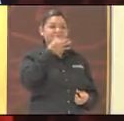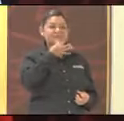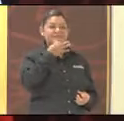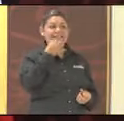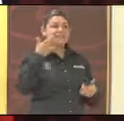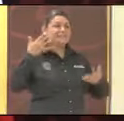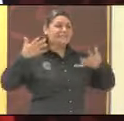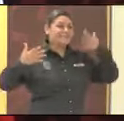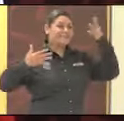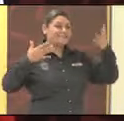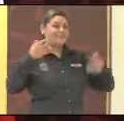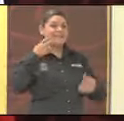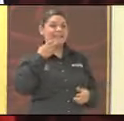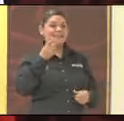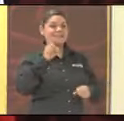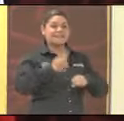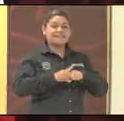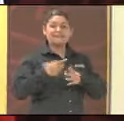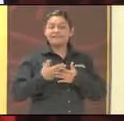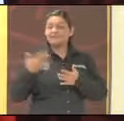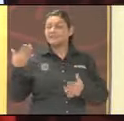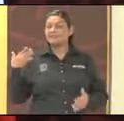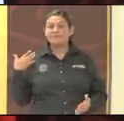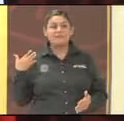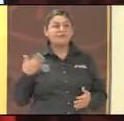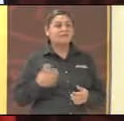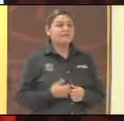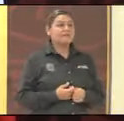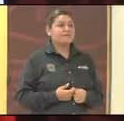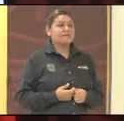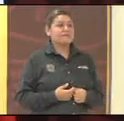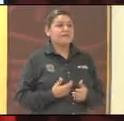día, el pasado